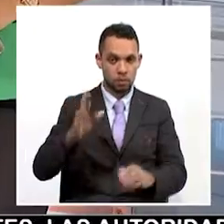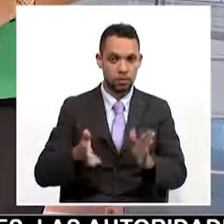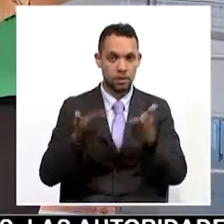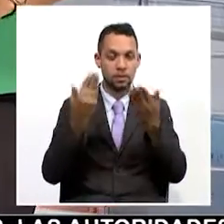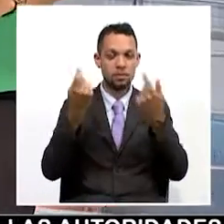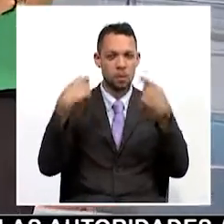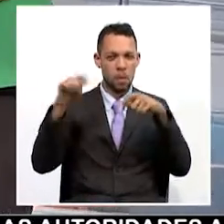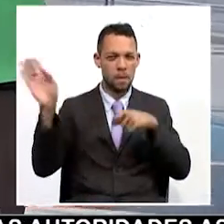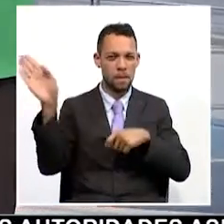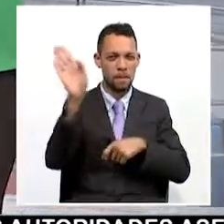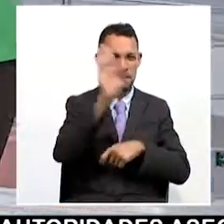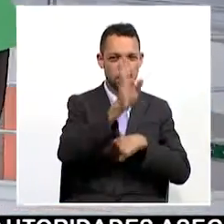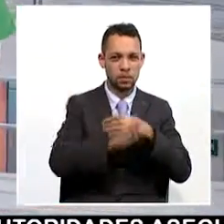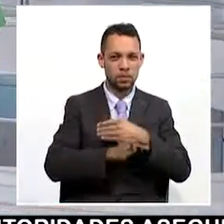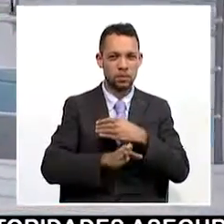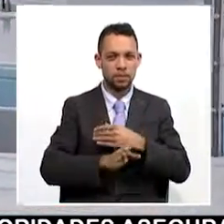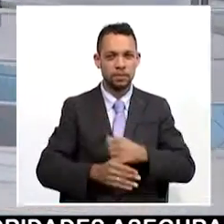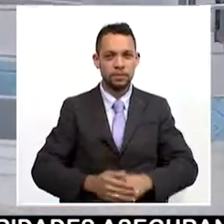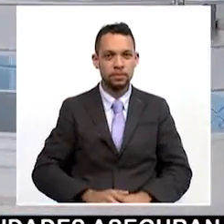regresamos.